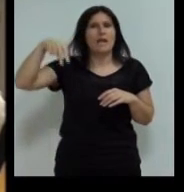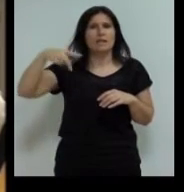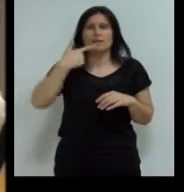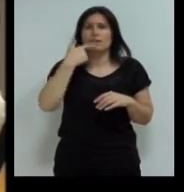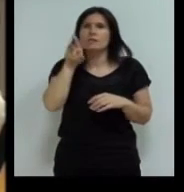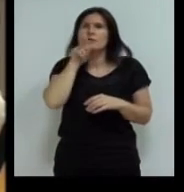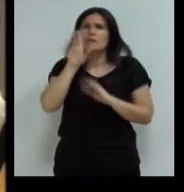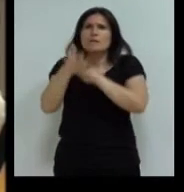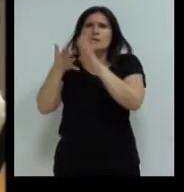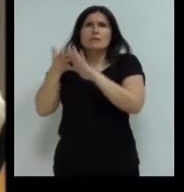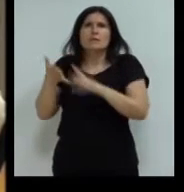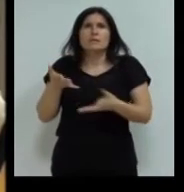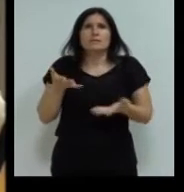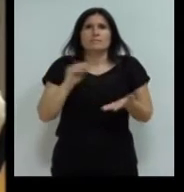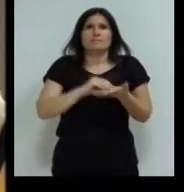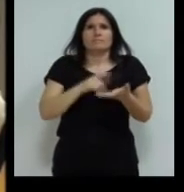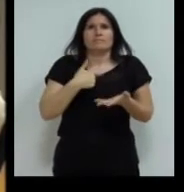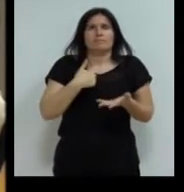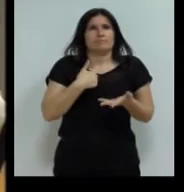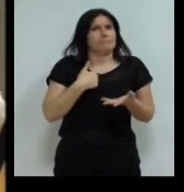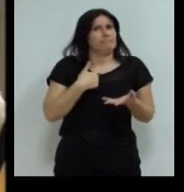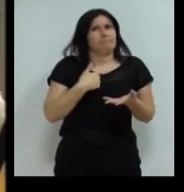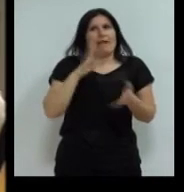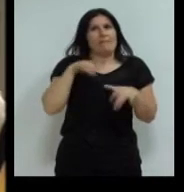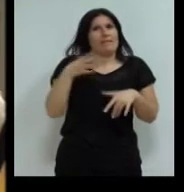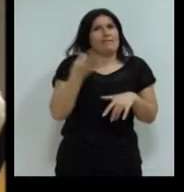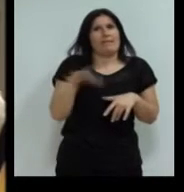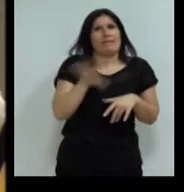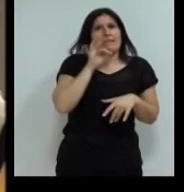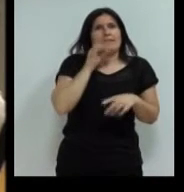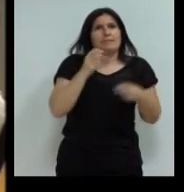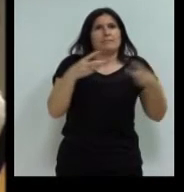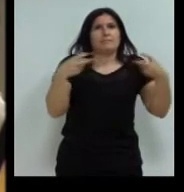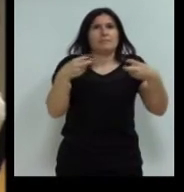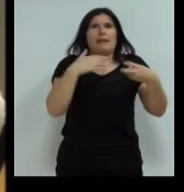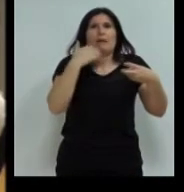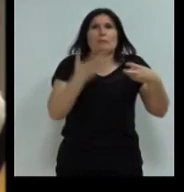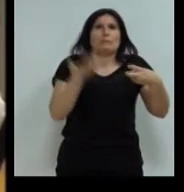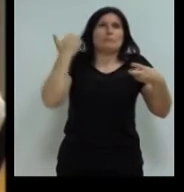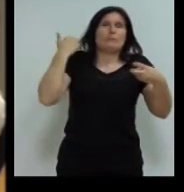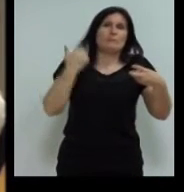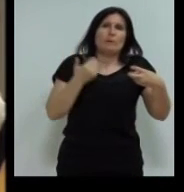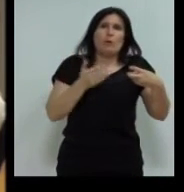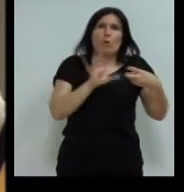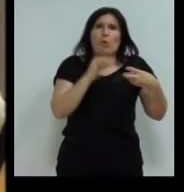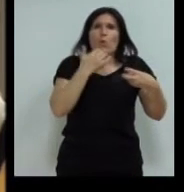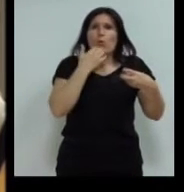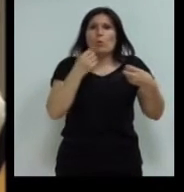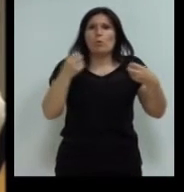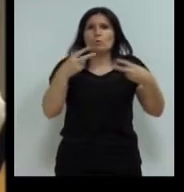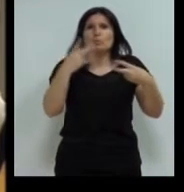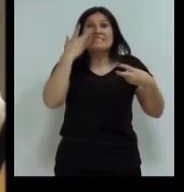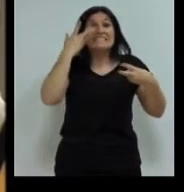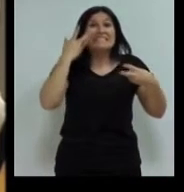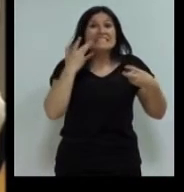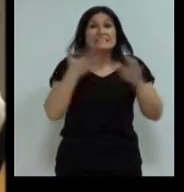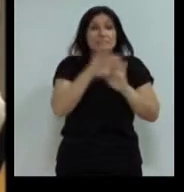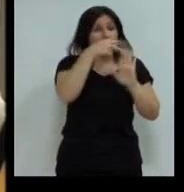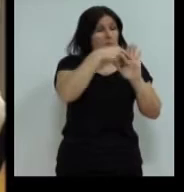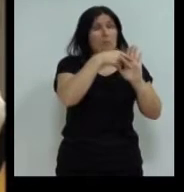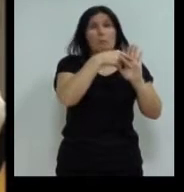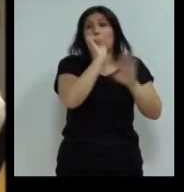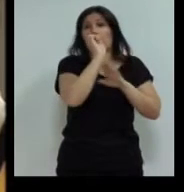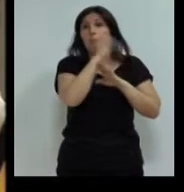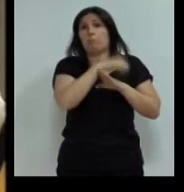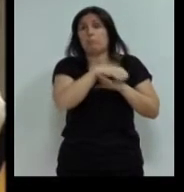tienes que tomar decisiones. Es decir, o hago un subtitulado literal de lo que está diciendo y entonces me paso la norma por